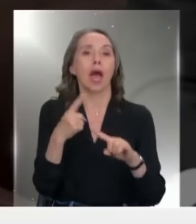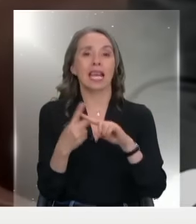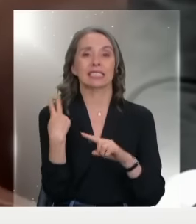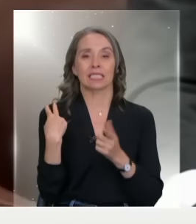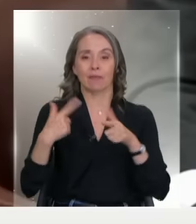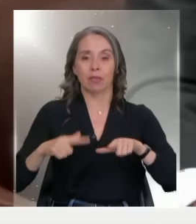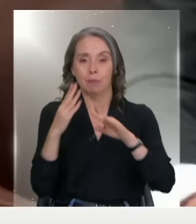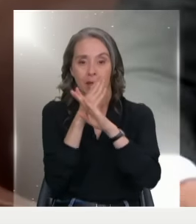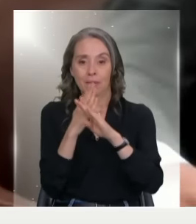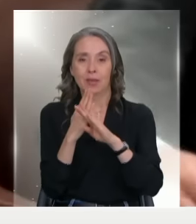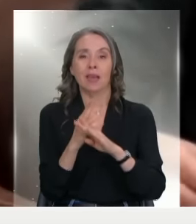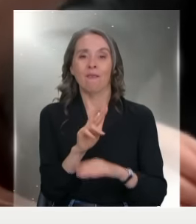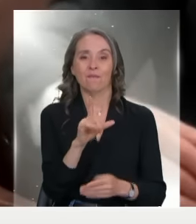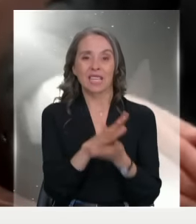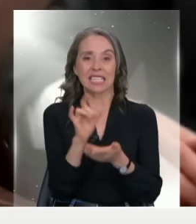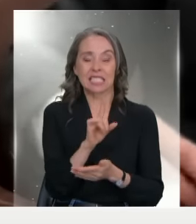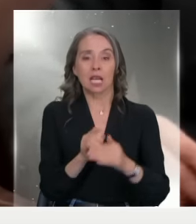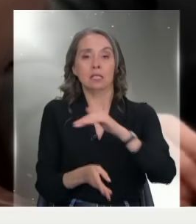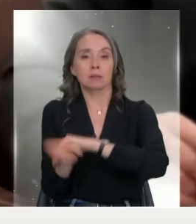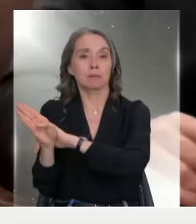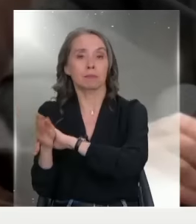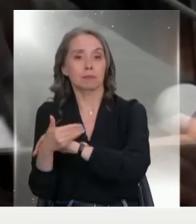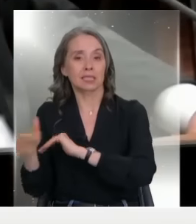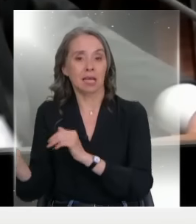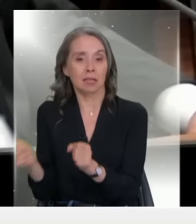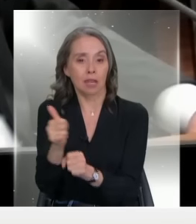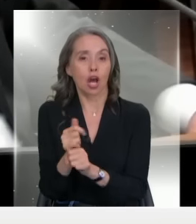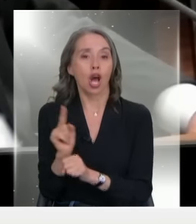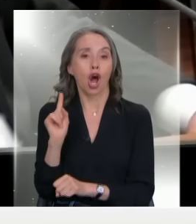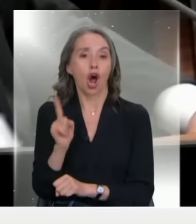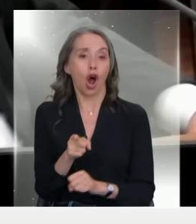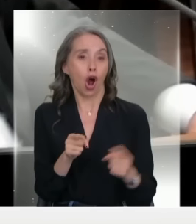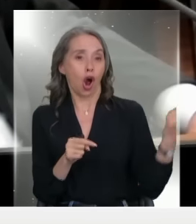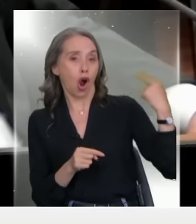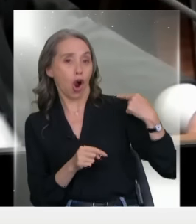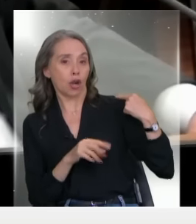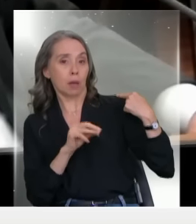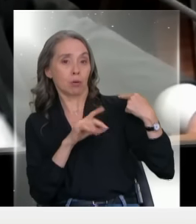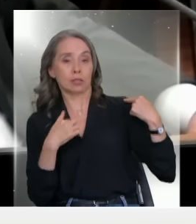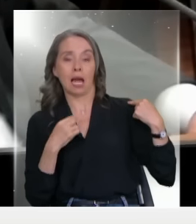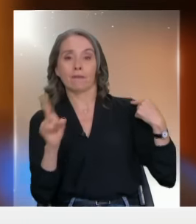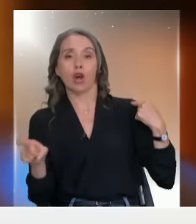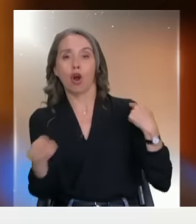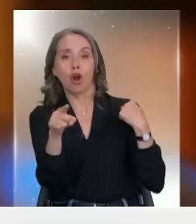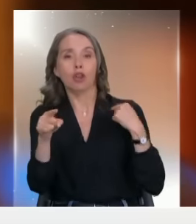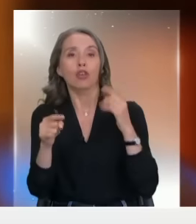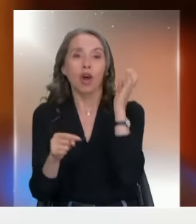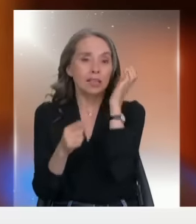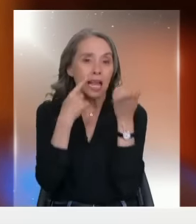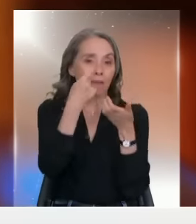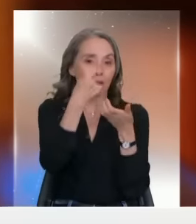de inteligencia Cristina Vilches, quien lideró las pericias ordenadas por Manuel Monsalve, como revisar su teléfono y acercarse